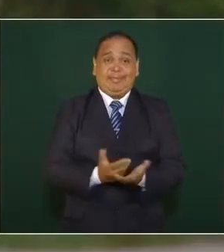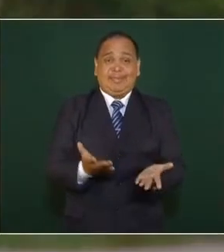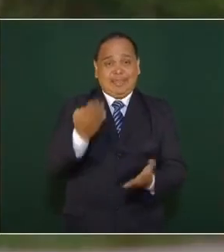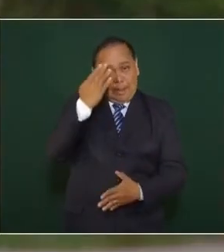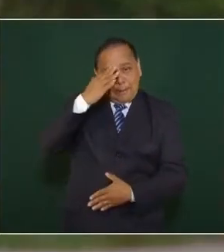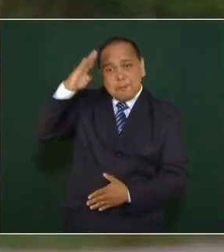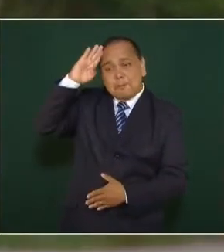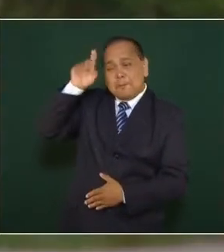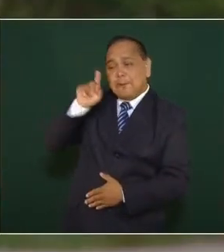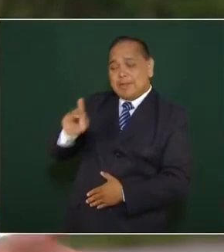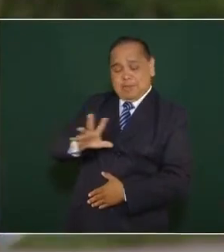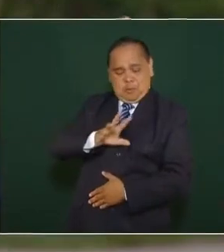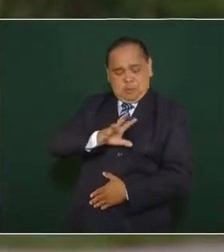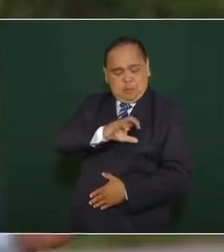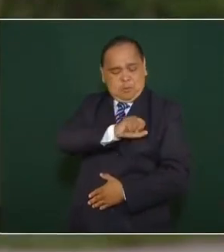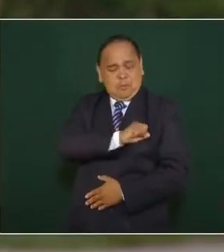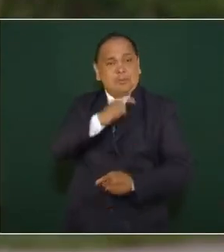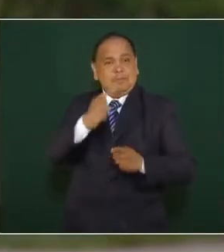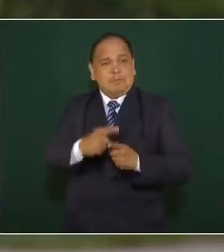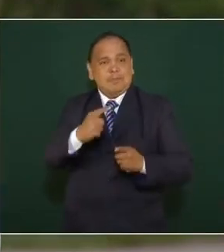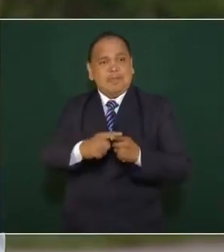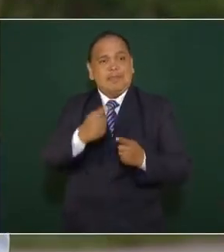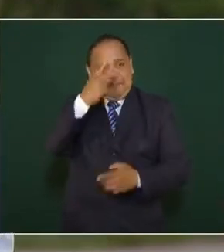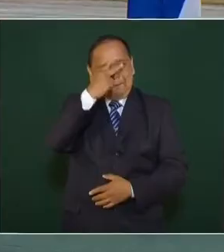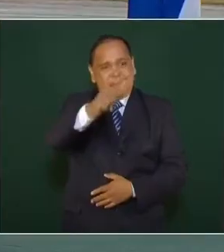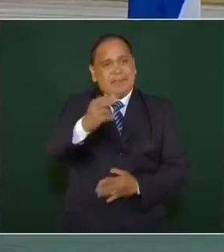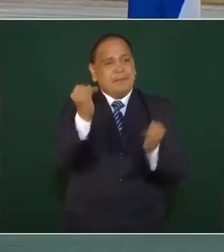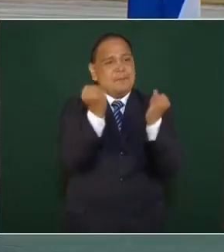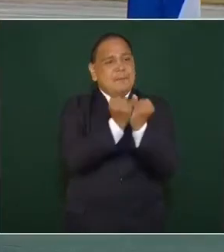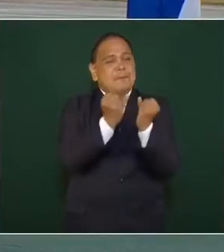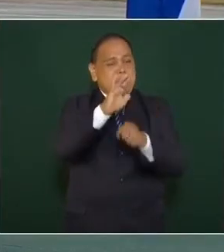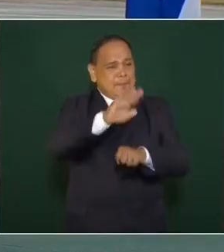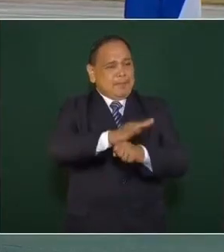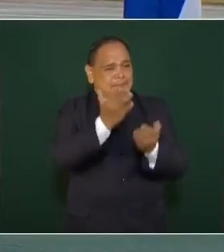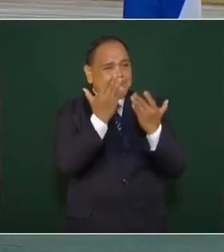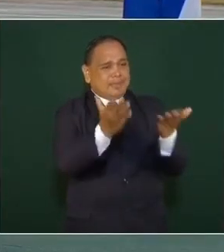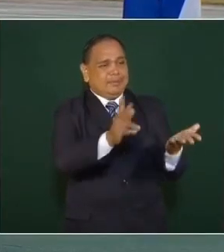Cuba, a México y a usted, presidente.